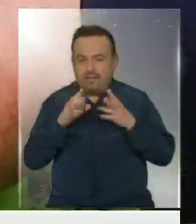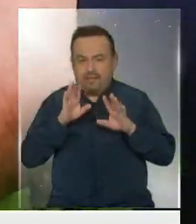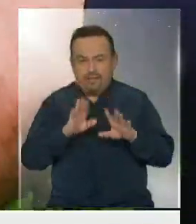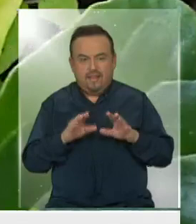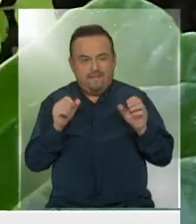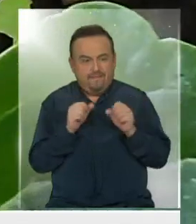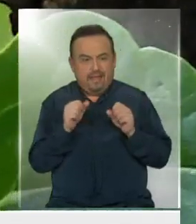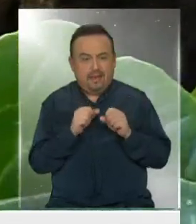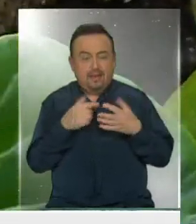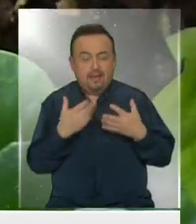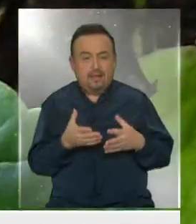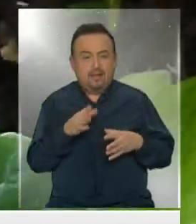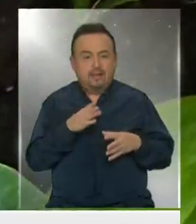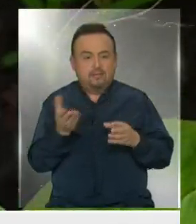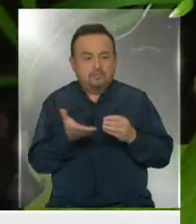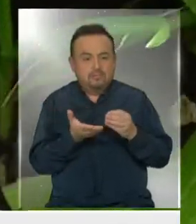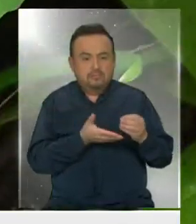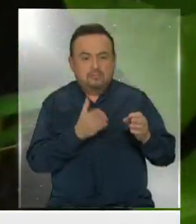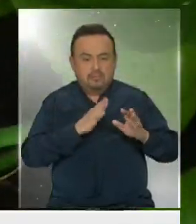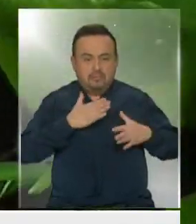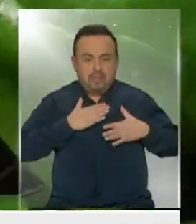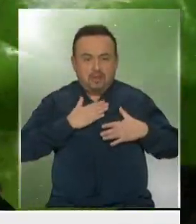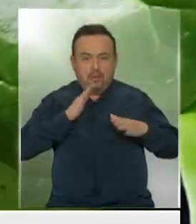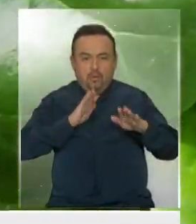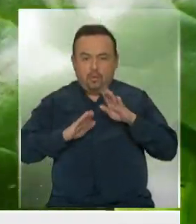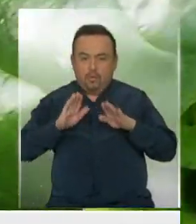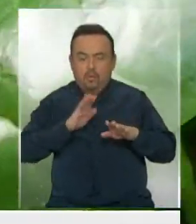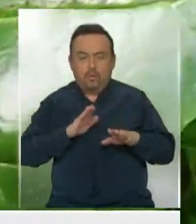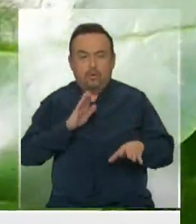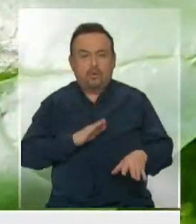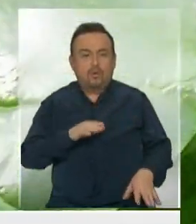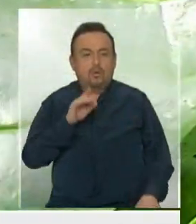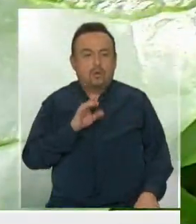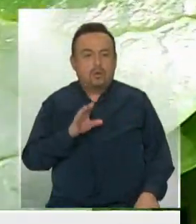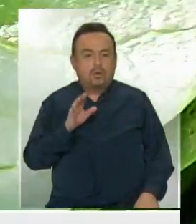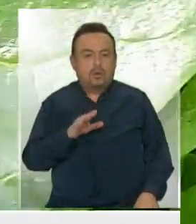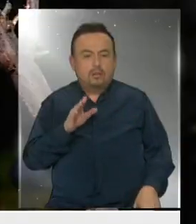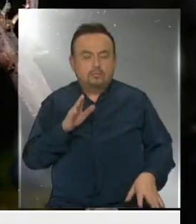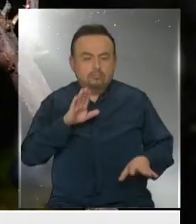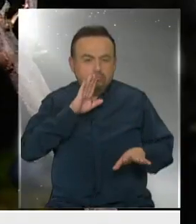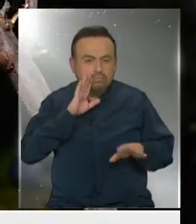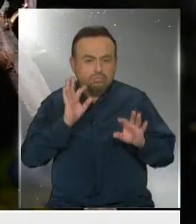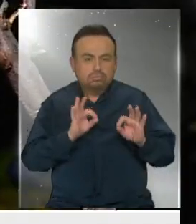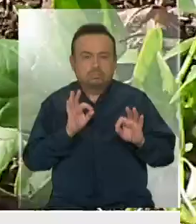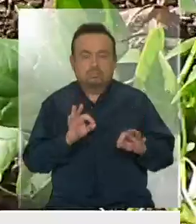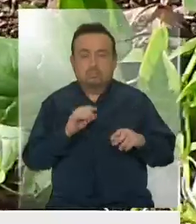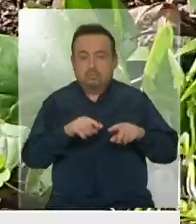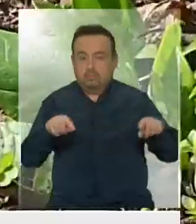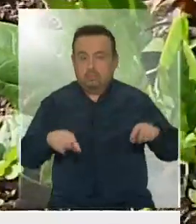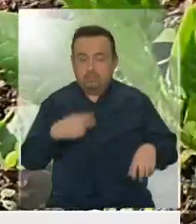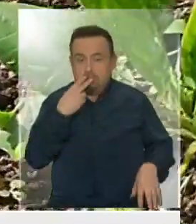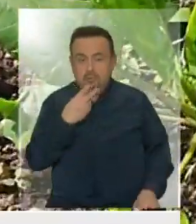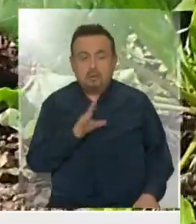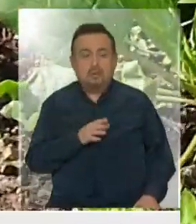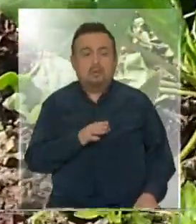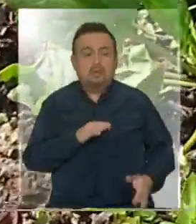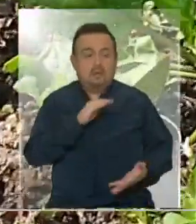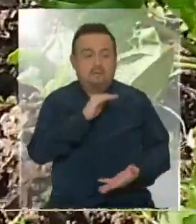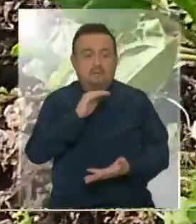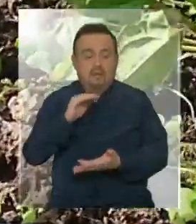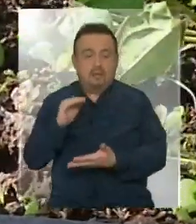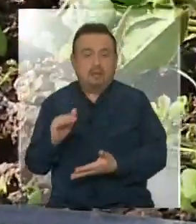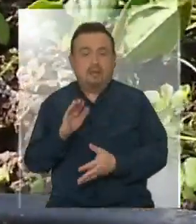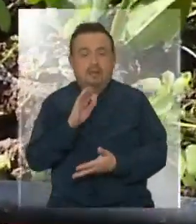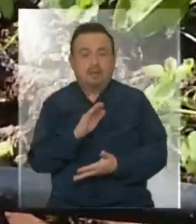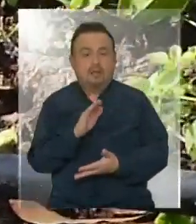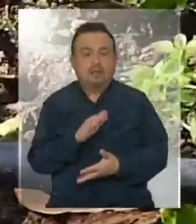del invierno. Cosecha personal que cuida solo con elementos reciclables. Y aquí, como tú ves, por ejemplo, la botellita, el